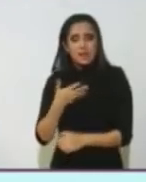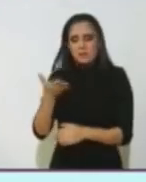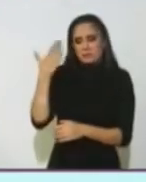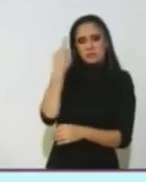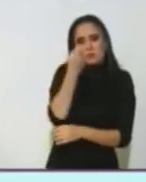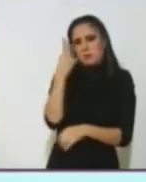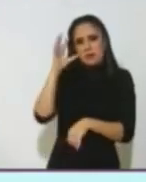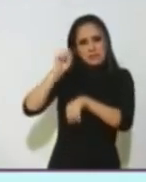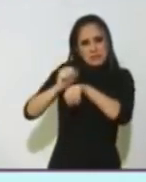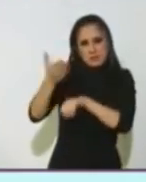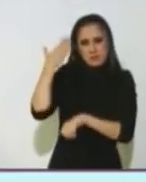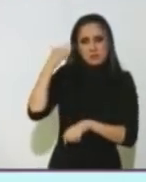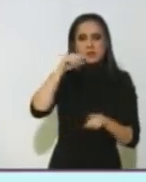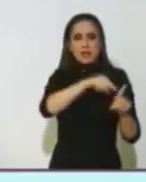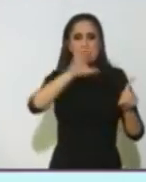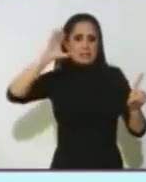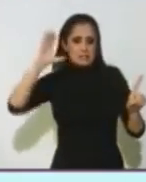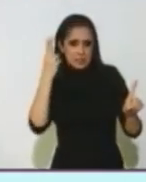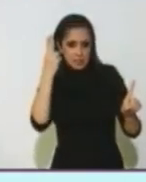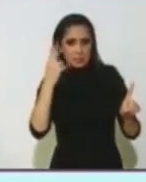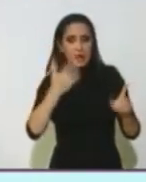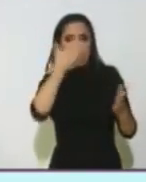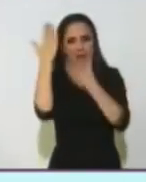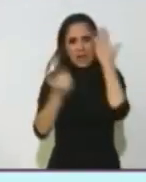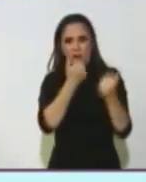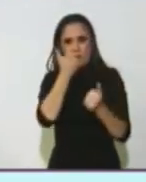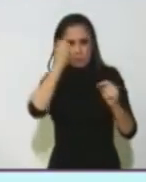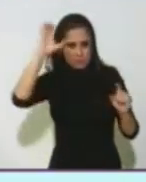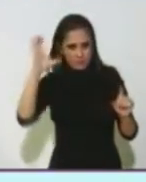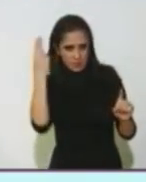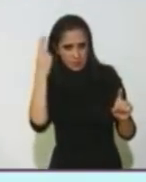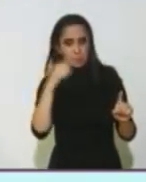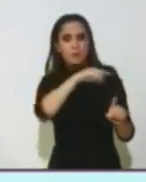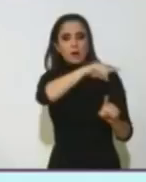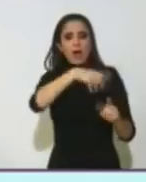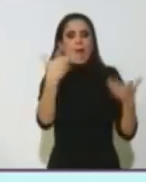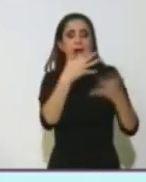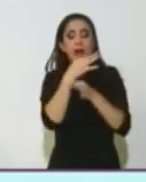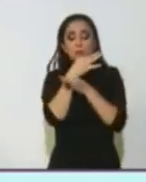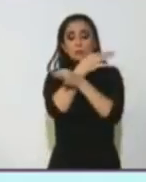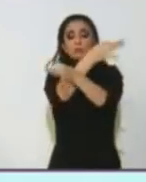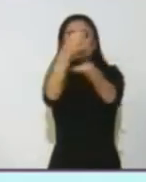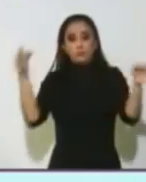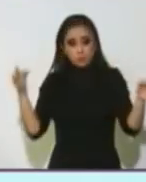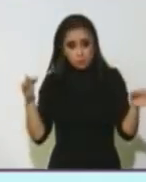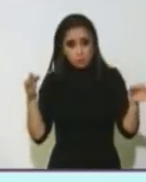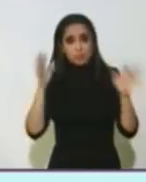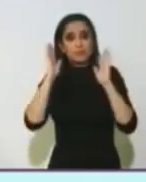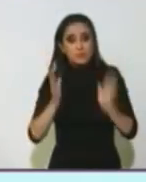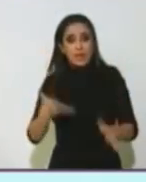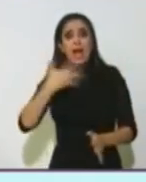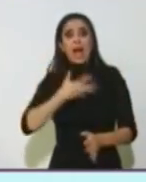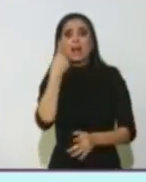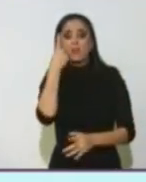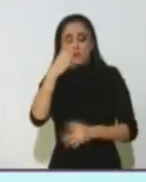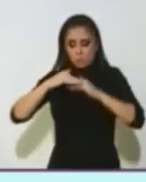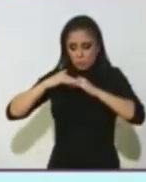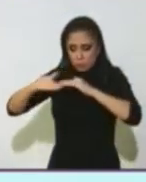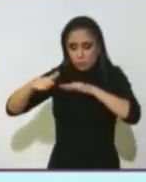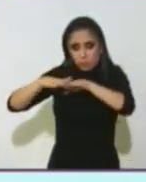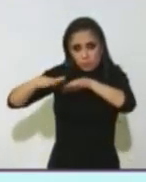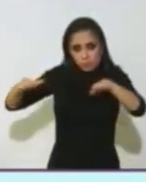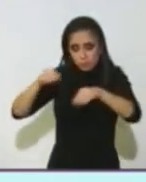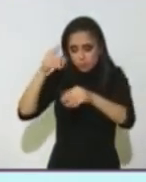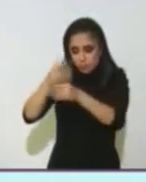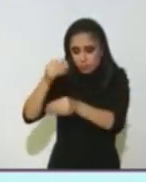semanas la unam estudiantes de la unam hicieron un anuncio inclusive de que hay un concreto ellos sacaron